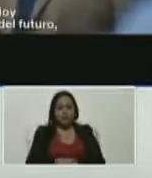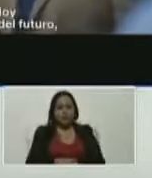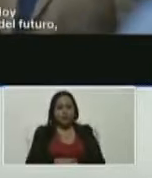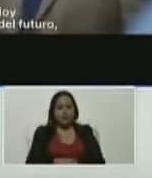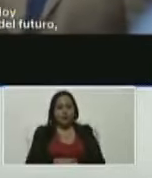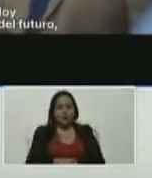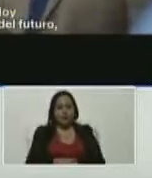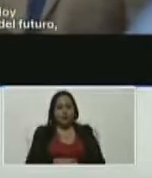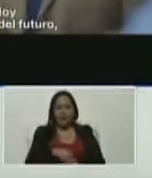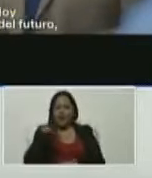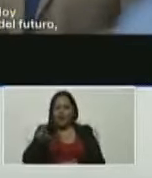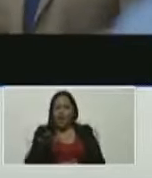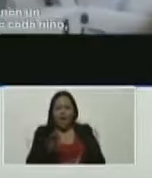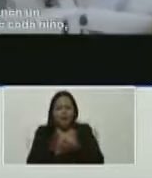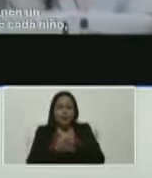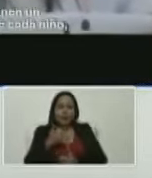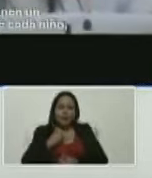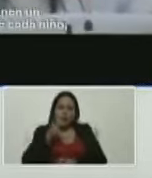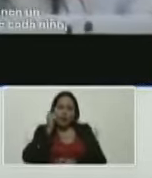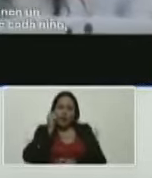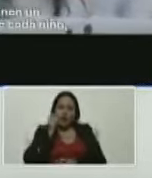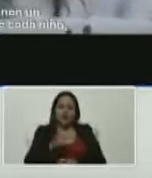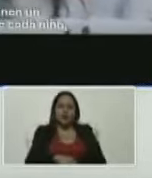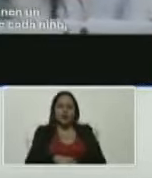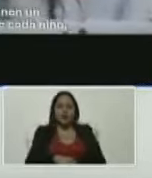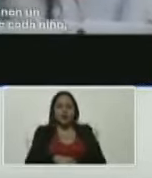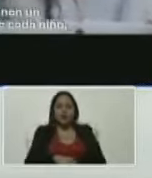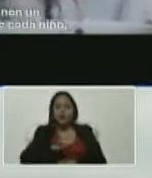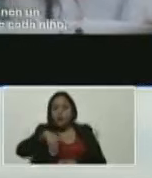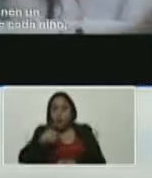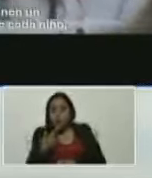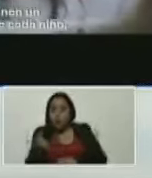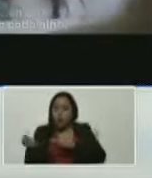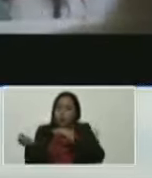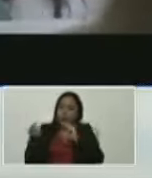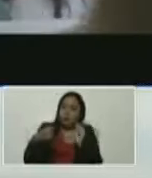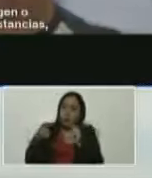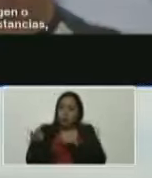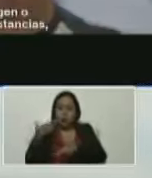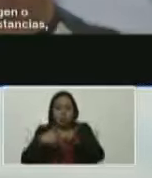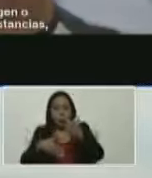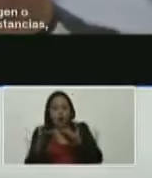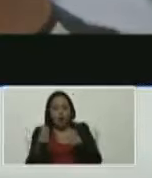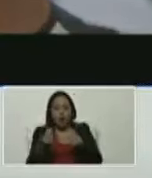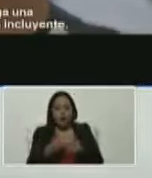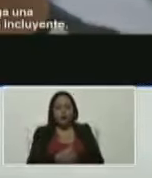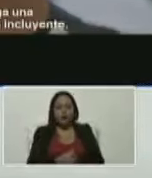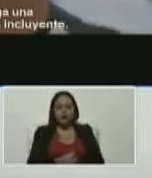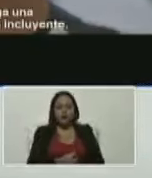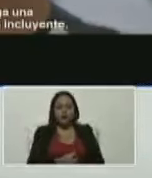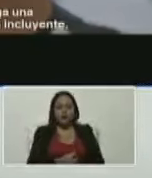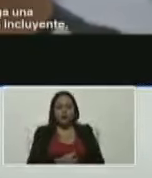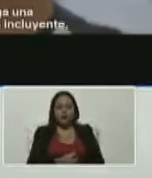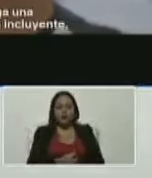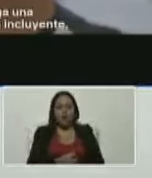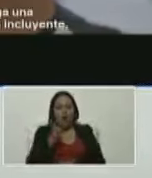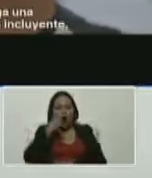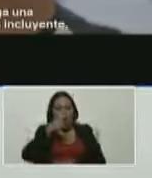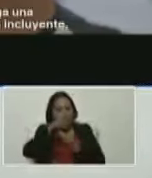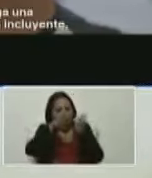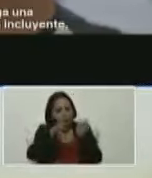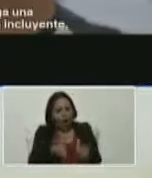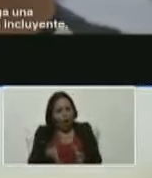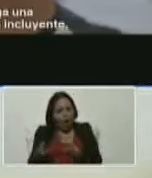y era muy amigo de mi papá, y pude conversar muchas veces con él. Es el hombre,